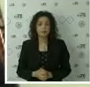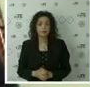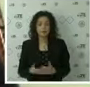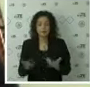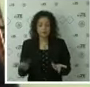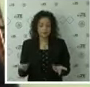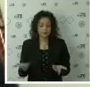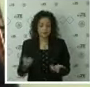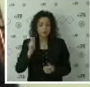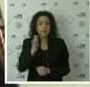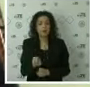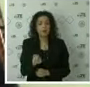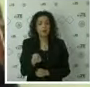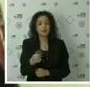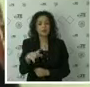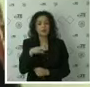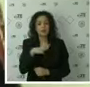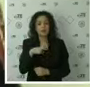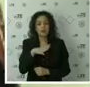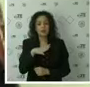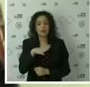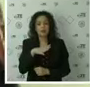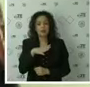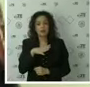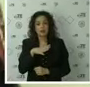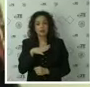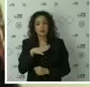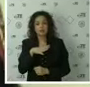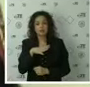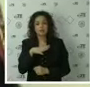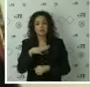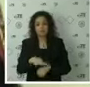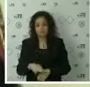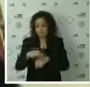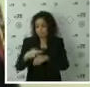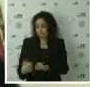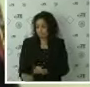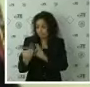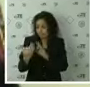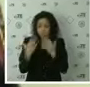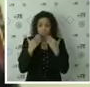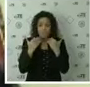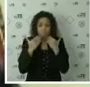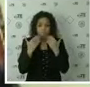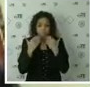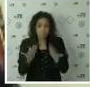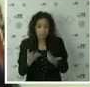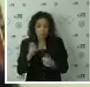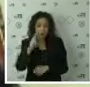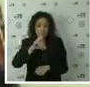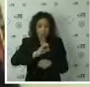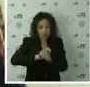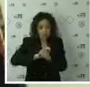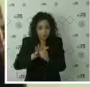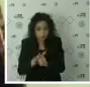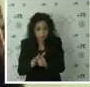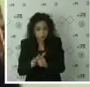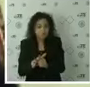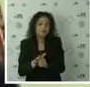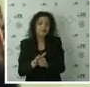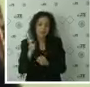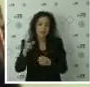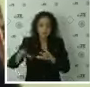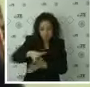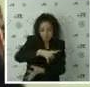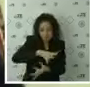se impartirían en un medio físico si no fuera por esta condición actual de la pandemia. Pero